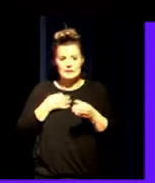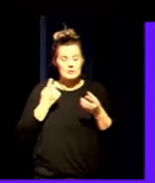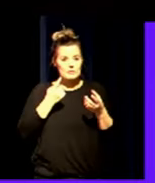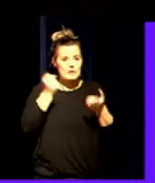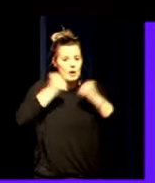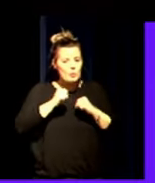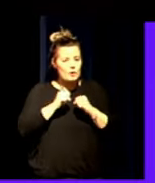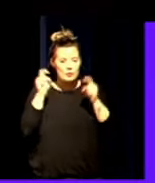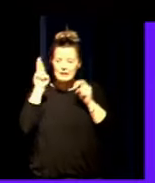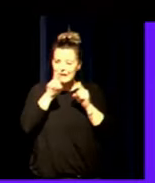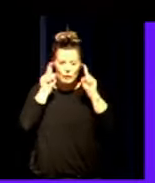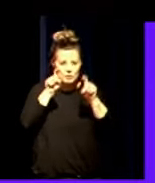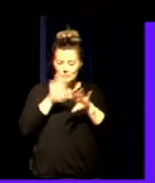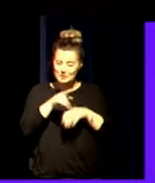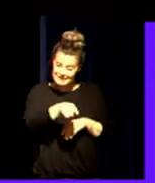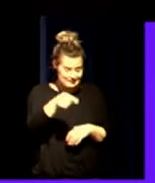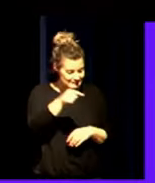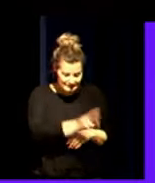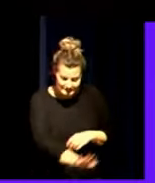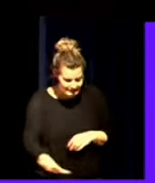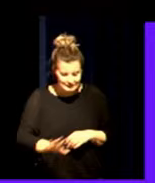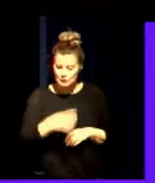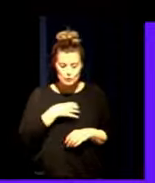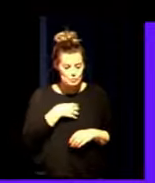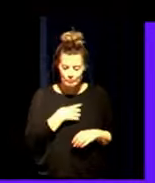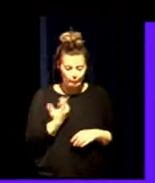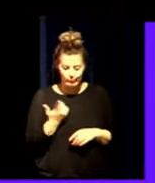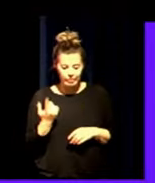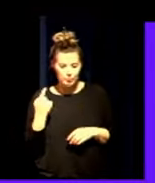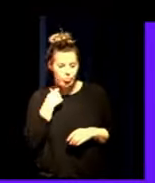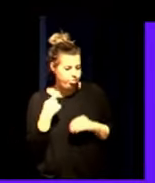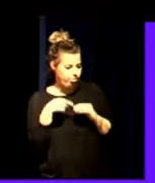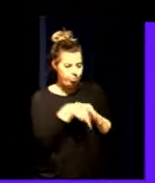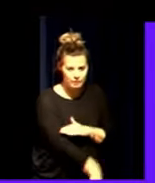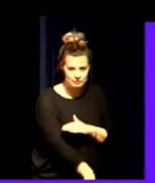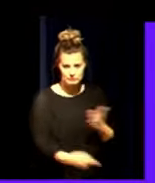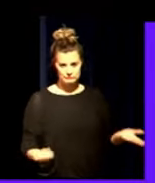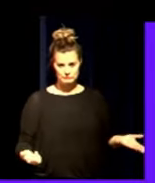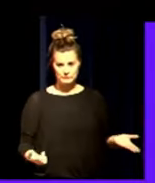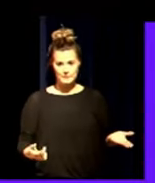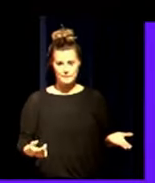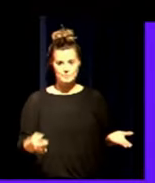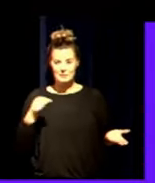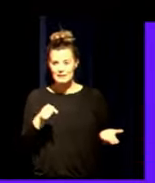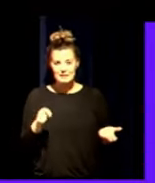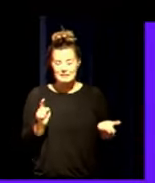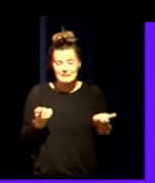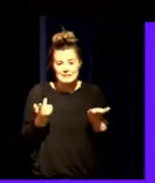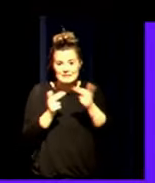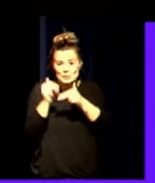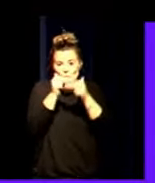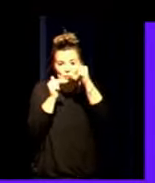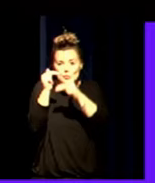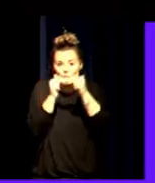educativo porque este chico no, o esta chica no se nos puede escapar. Bueno, esta estructura, este esqueleto, este andamio, lo tenemos que